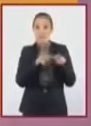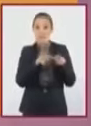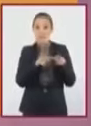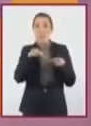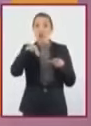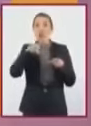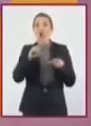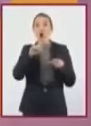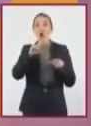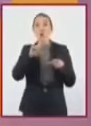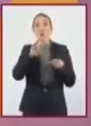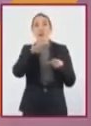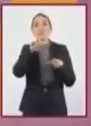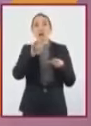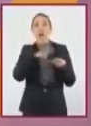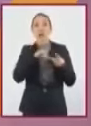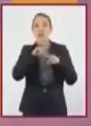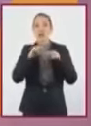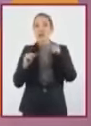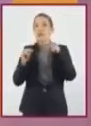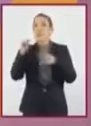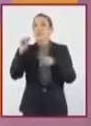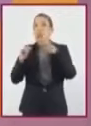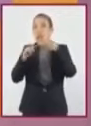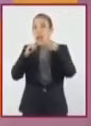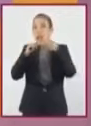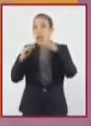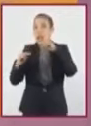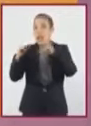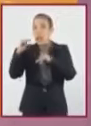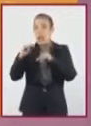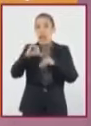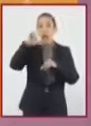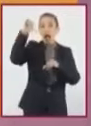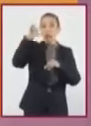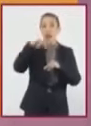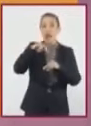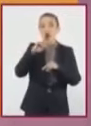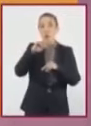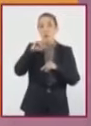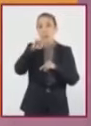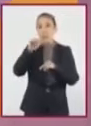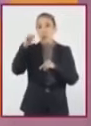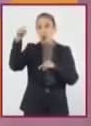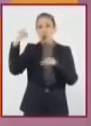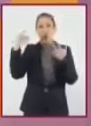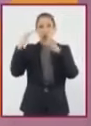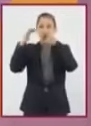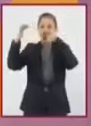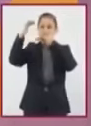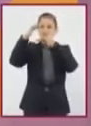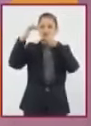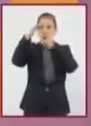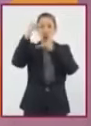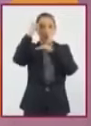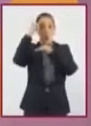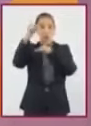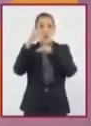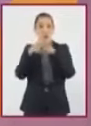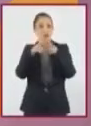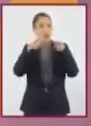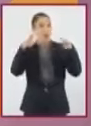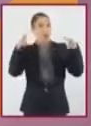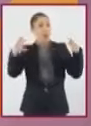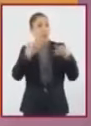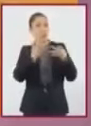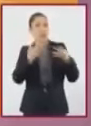la nobleza había diferentes niveles. La alta nobleza, en donde estaban los propietarios de las